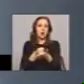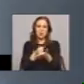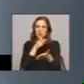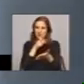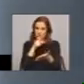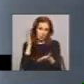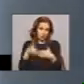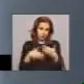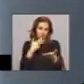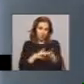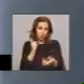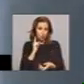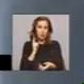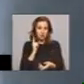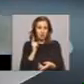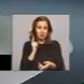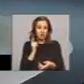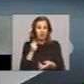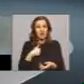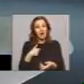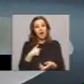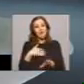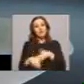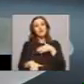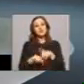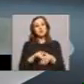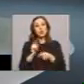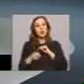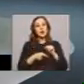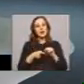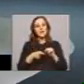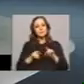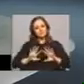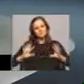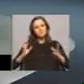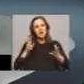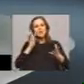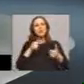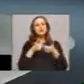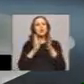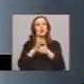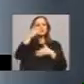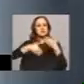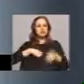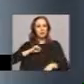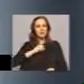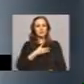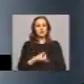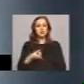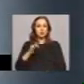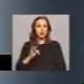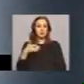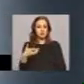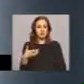era hacer un panóptico, es decir, una panorámica de lo que estaba sucediendo en España en 1947.